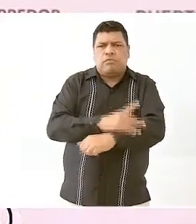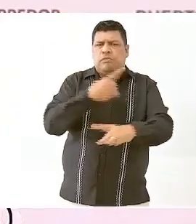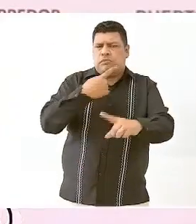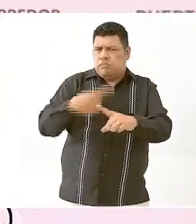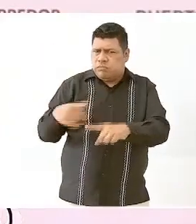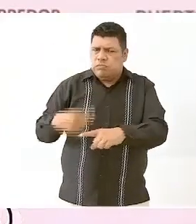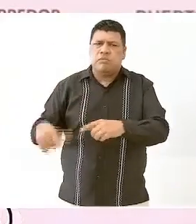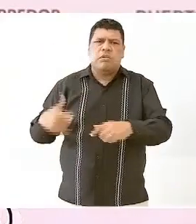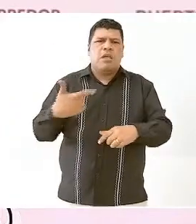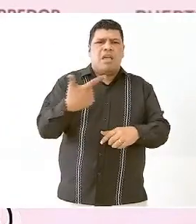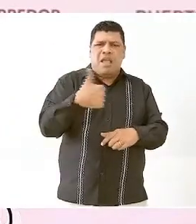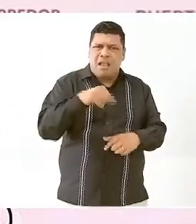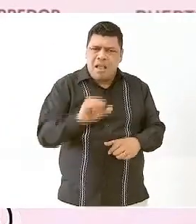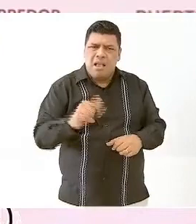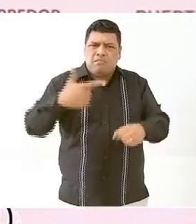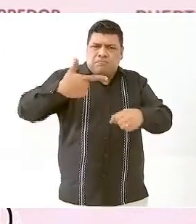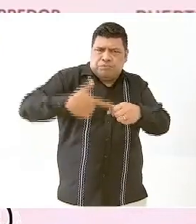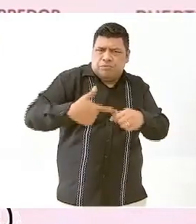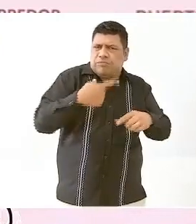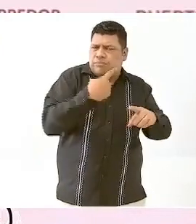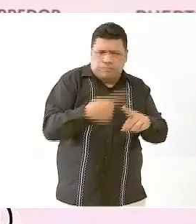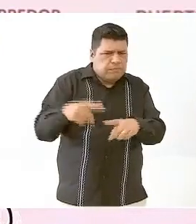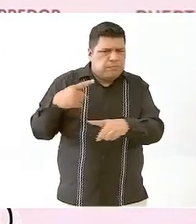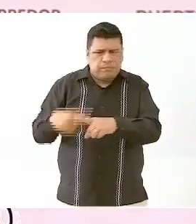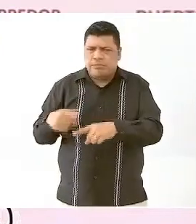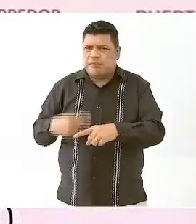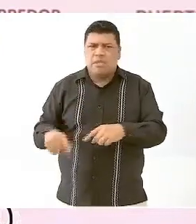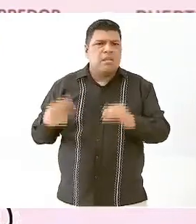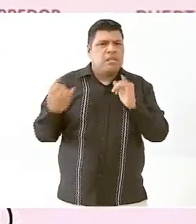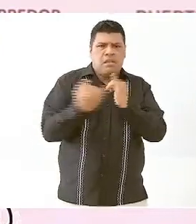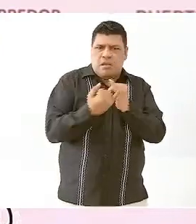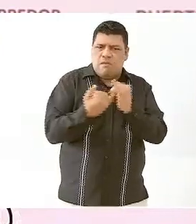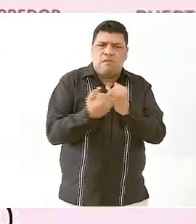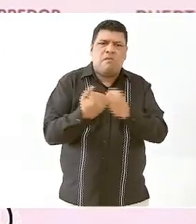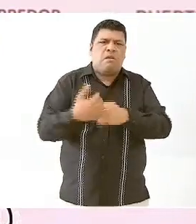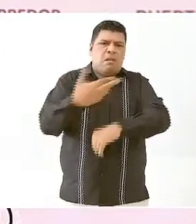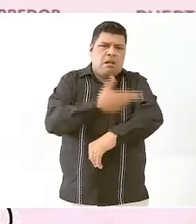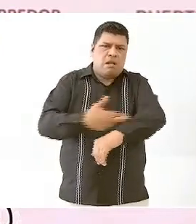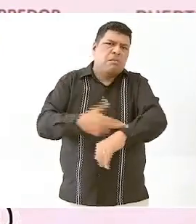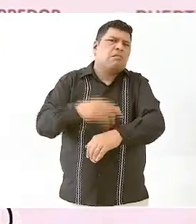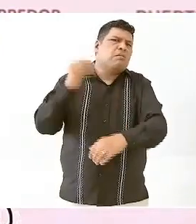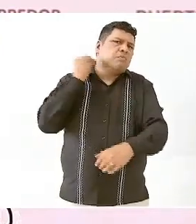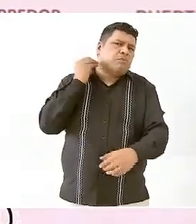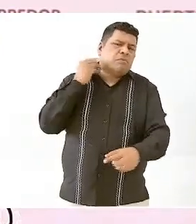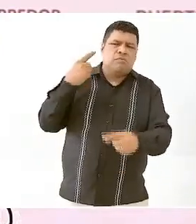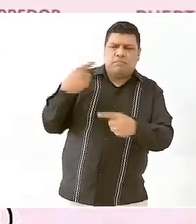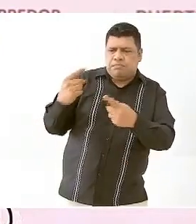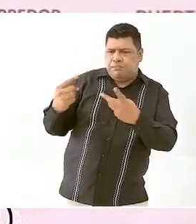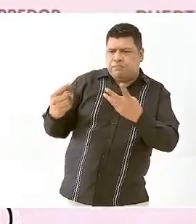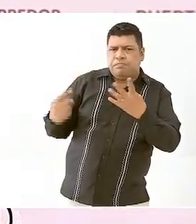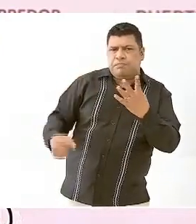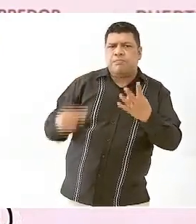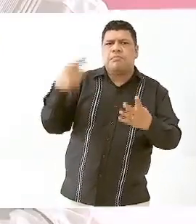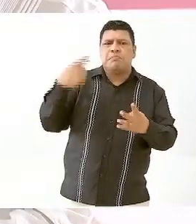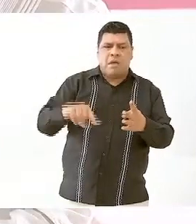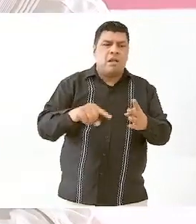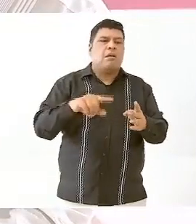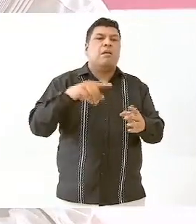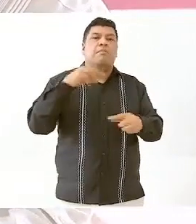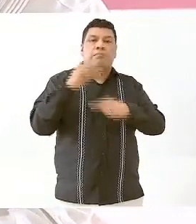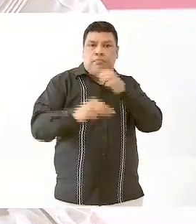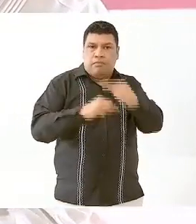en combustibles y también apoyos fiscales, llevar a cabo el